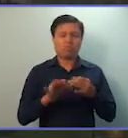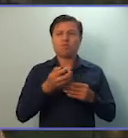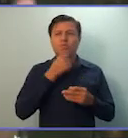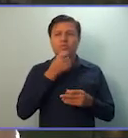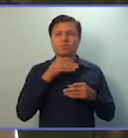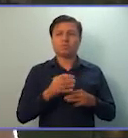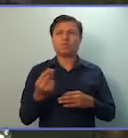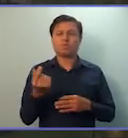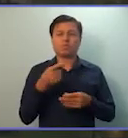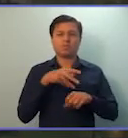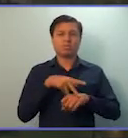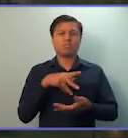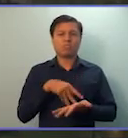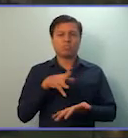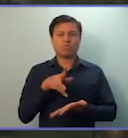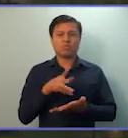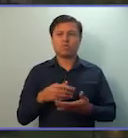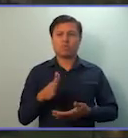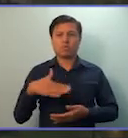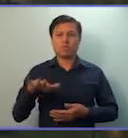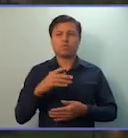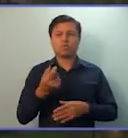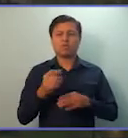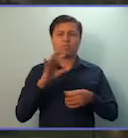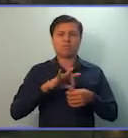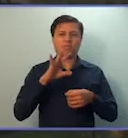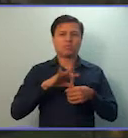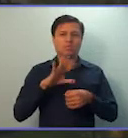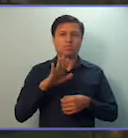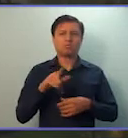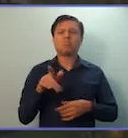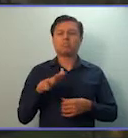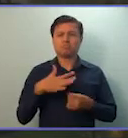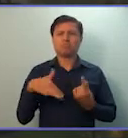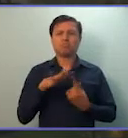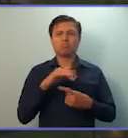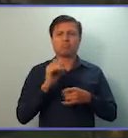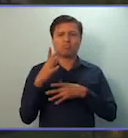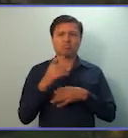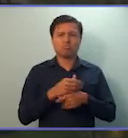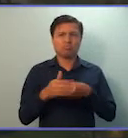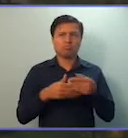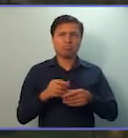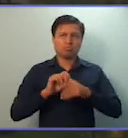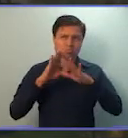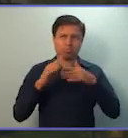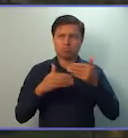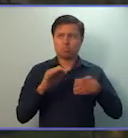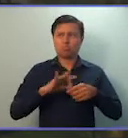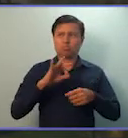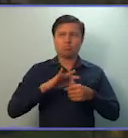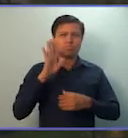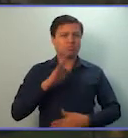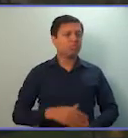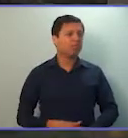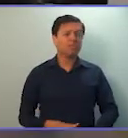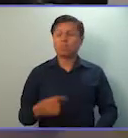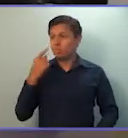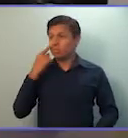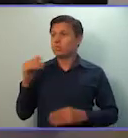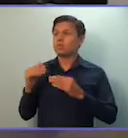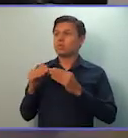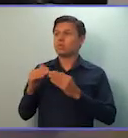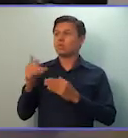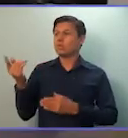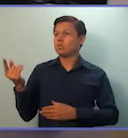de manera pública en el centro de votación es decir van a haber condiciones para garantizar transparencia del proceso electoral esto se agrega a